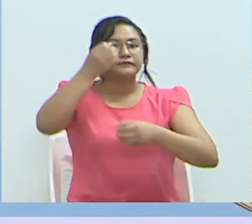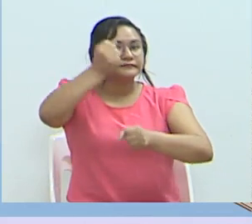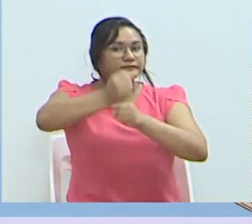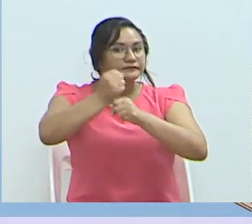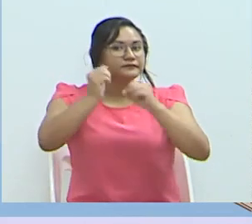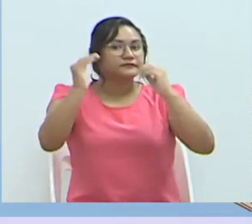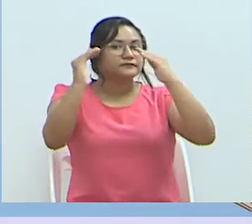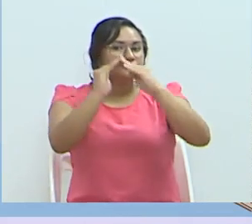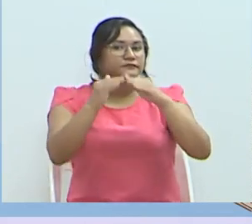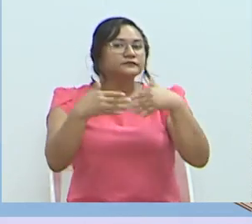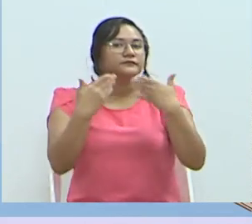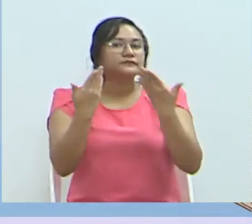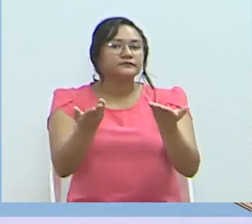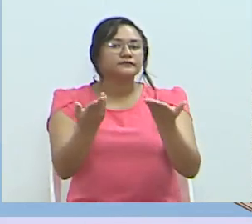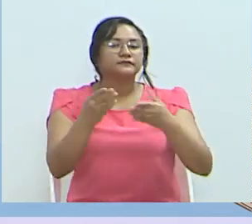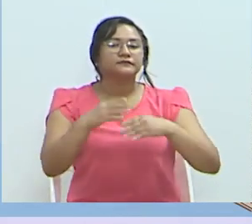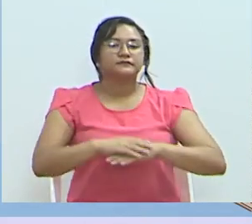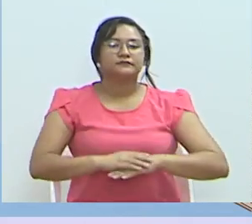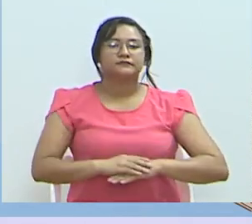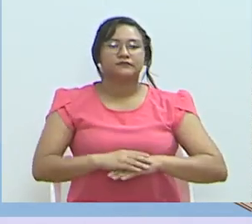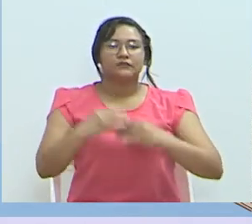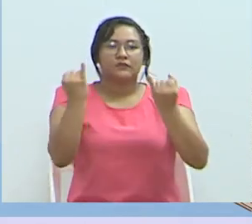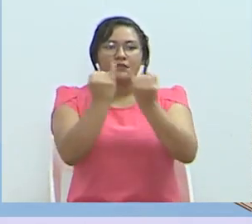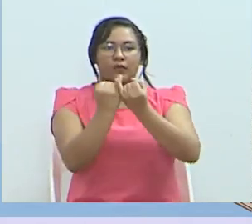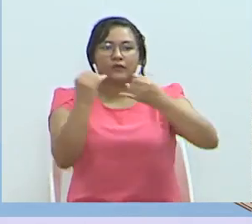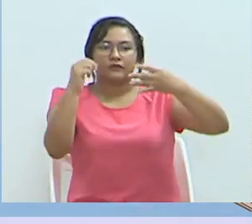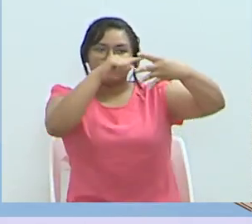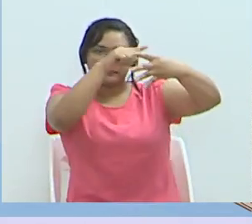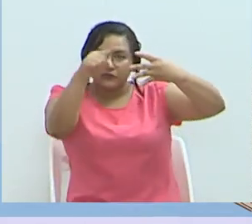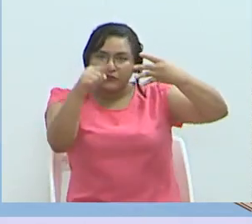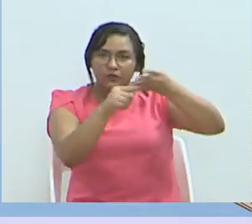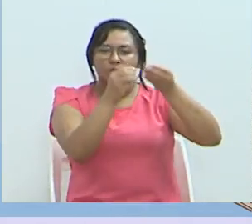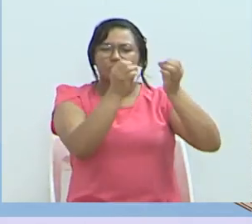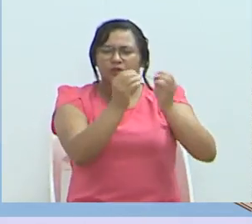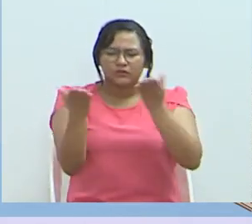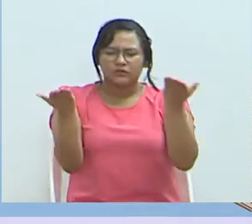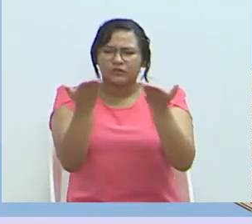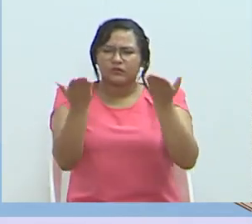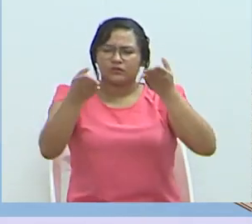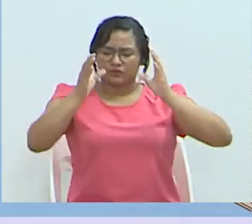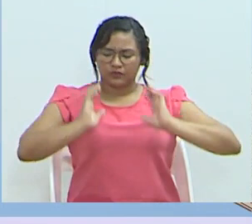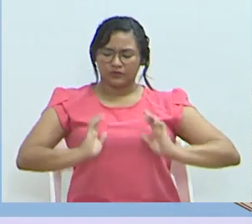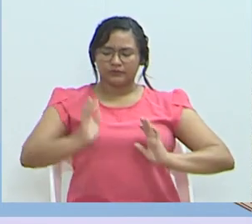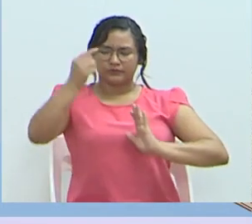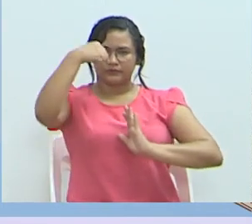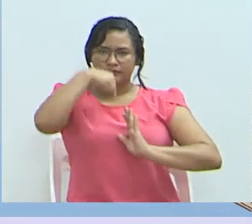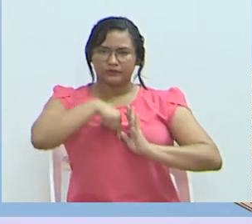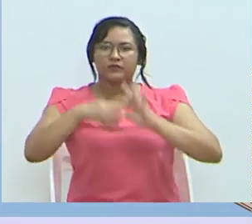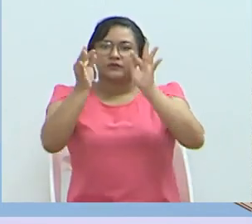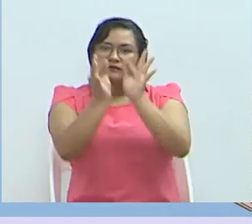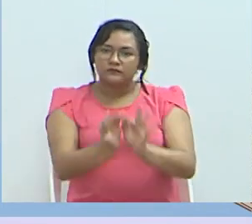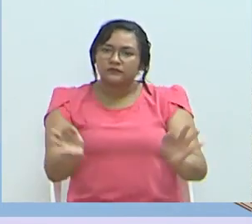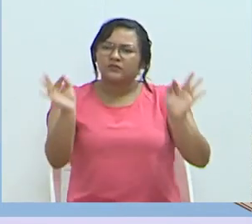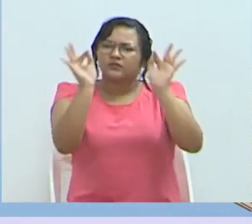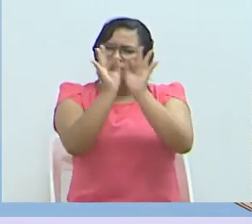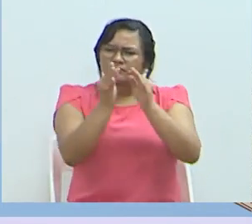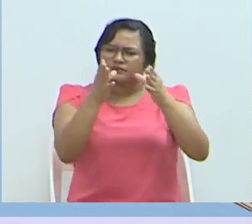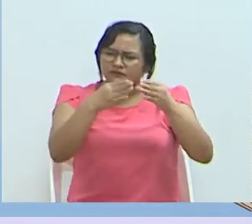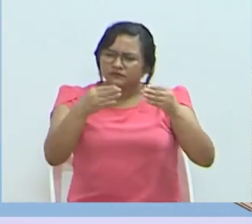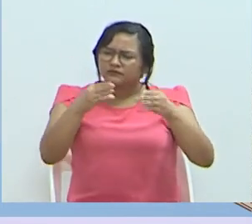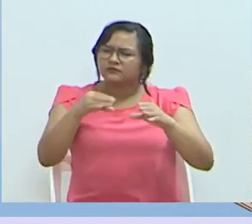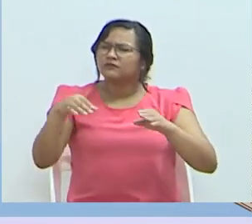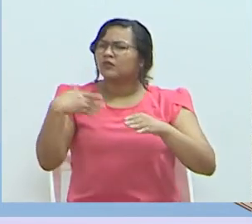de las tareas. Entre ellas tenemos enumerar los niveles de organización de nuestro cuerpo, cuáles son los grupos más importantes de biomoléculas, cómo